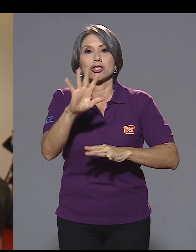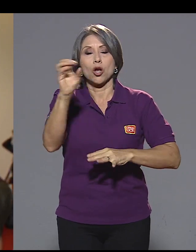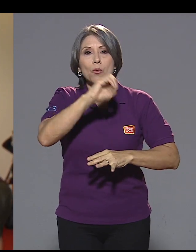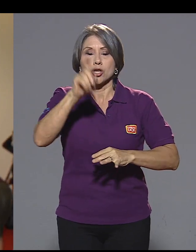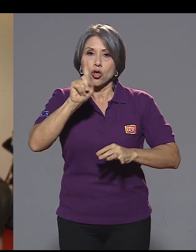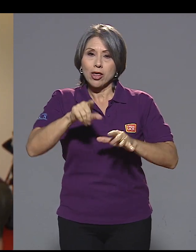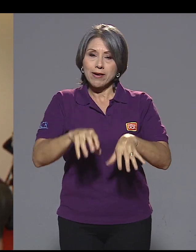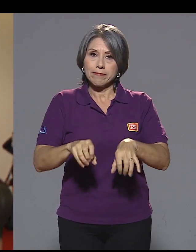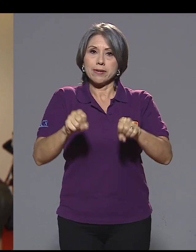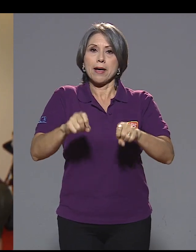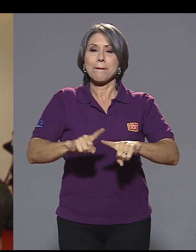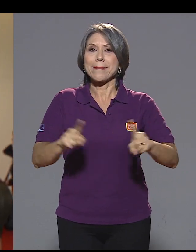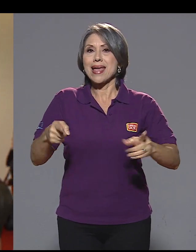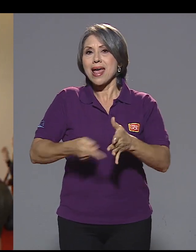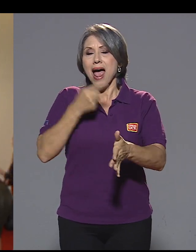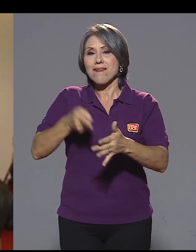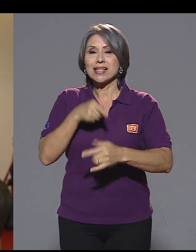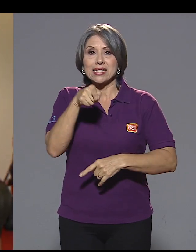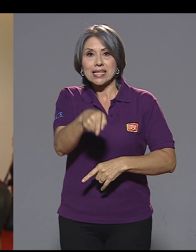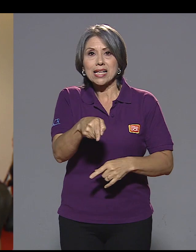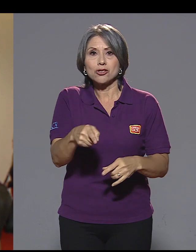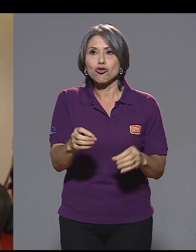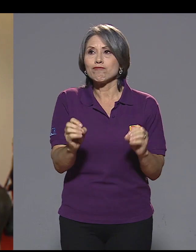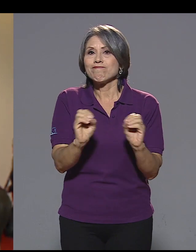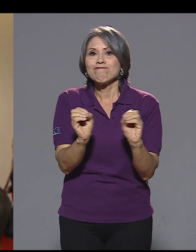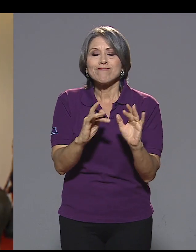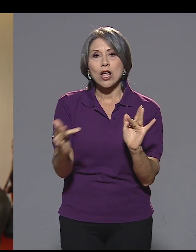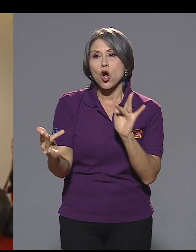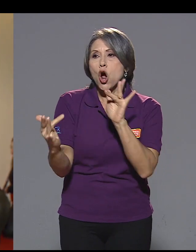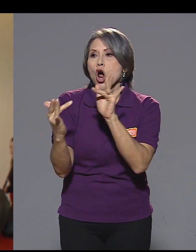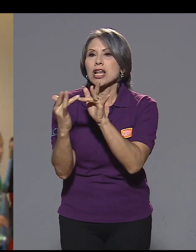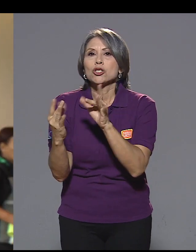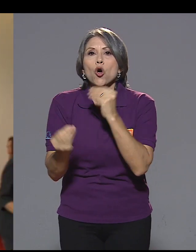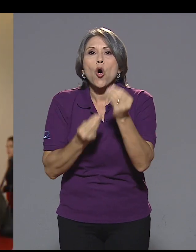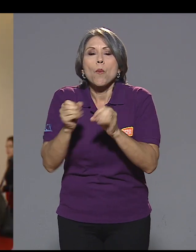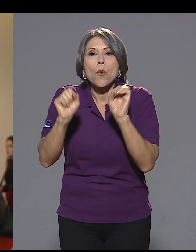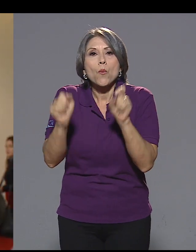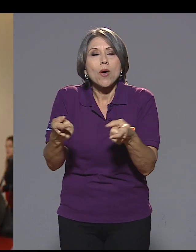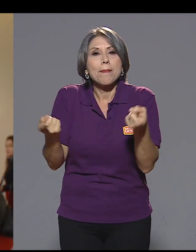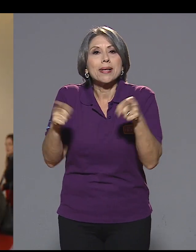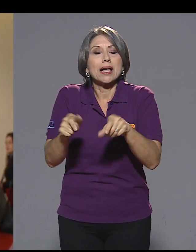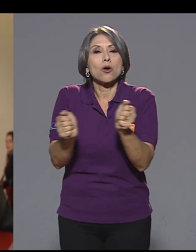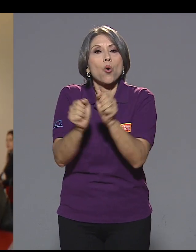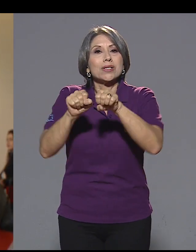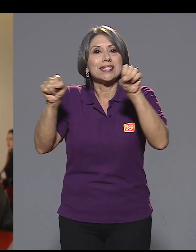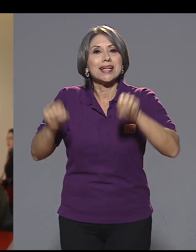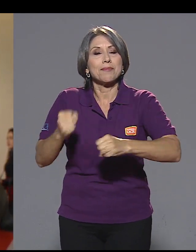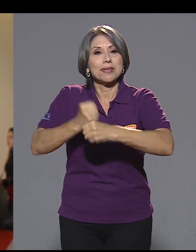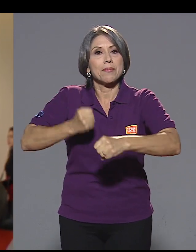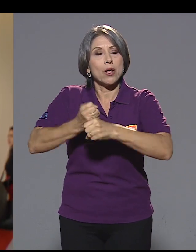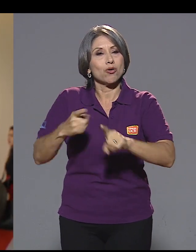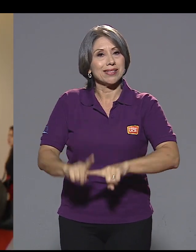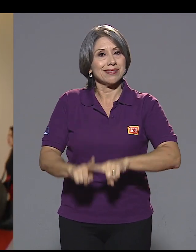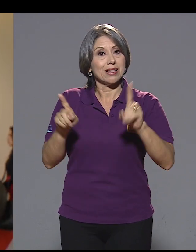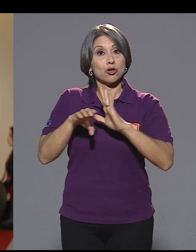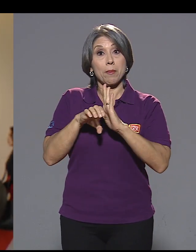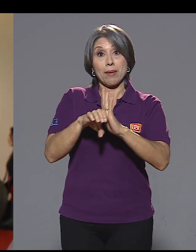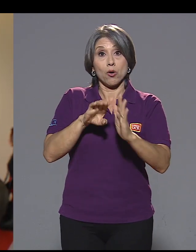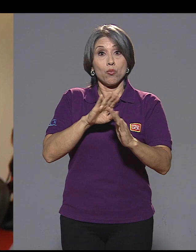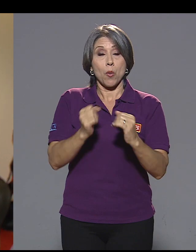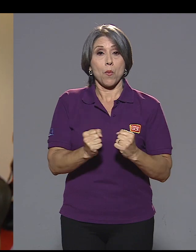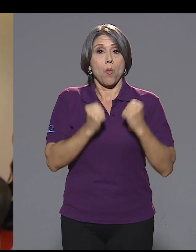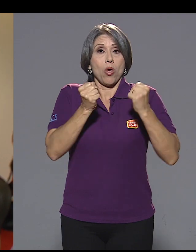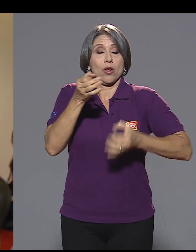vacantes, pero esto a veces no tiene la conexión con cómo se puede dar en los regímenes de empleo distintos, ¿verdad? Por ejemplo, para el